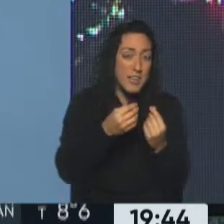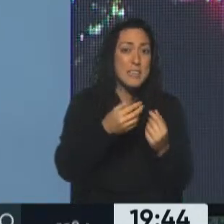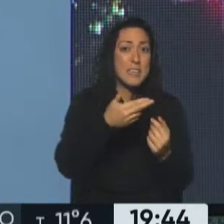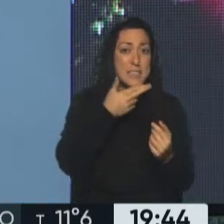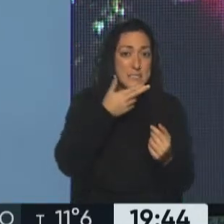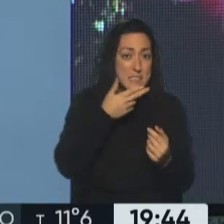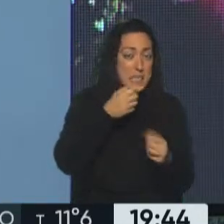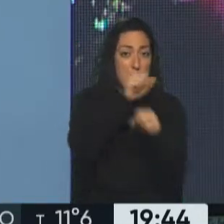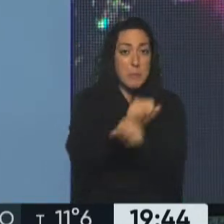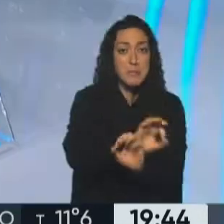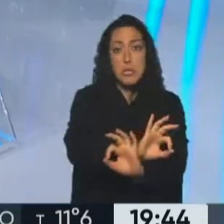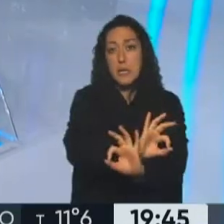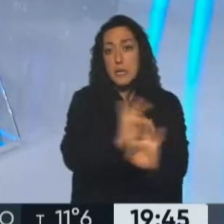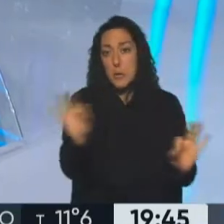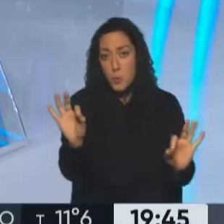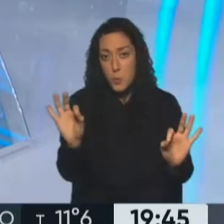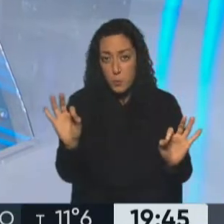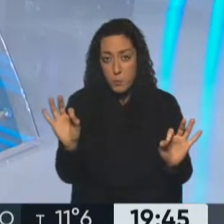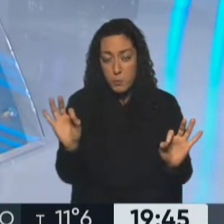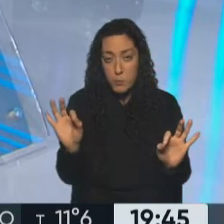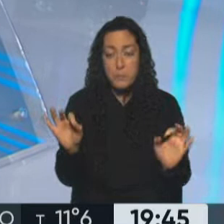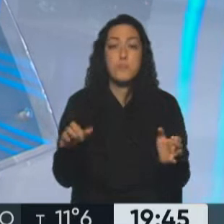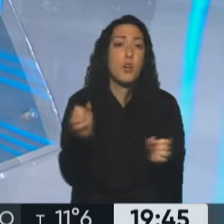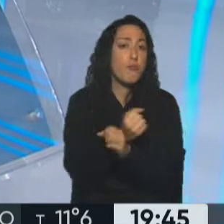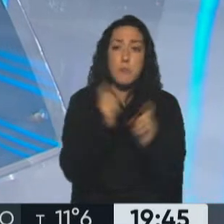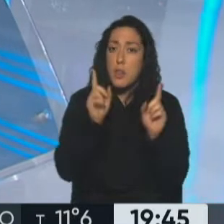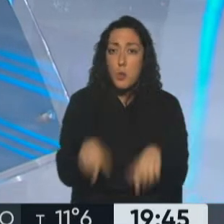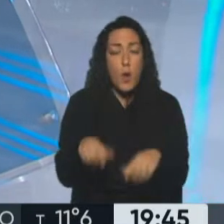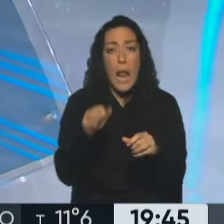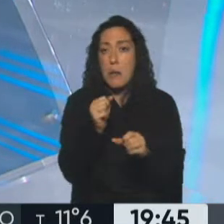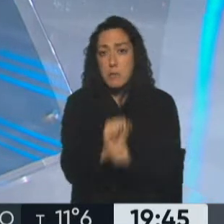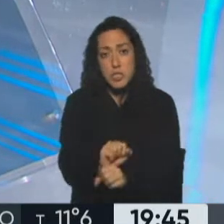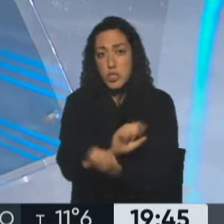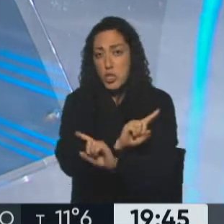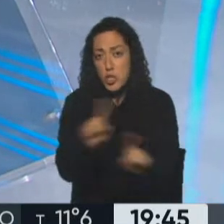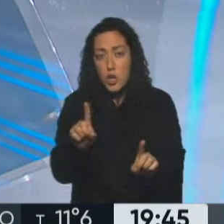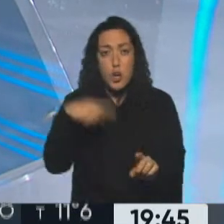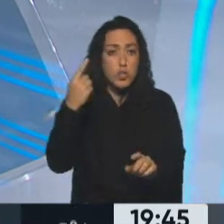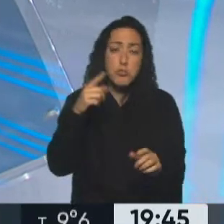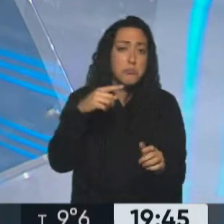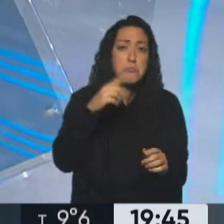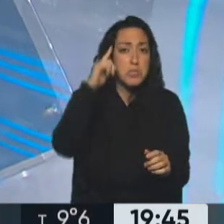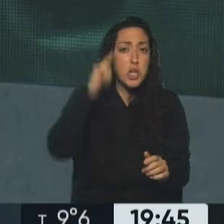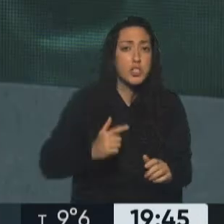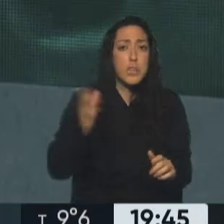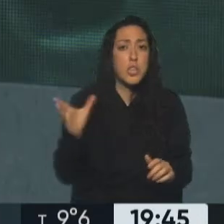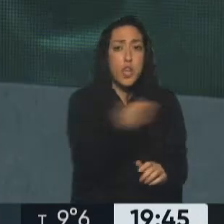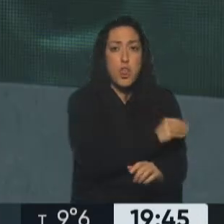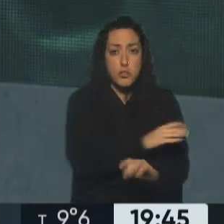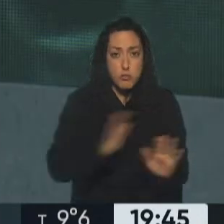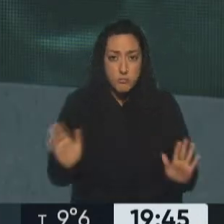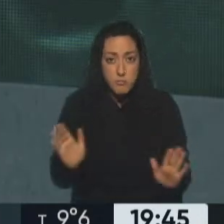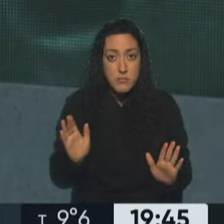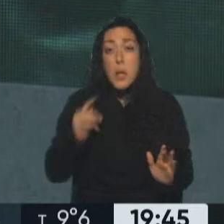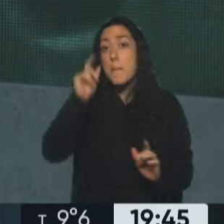aún en el caso de que se confirmen y el resto de los de los imputados todos absueltos ahora néstor ningún